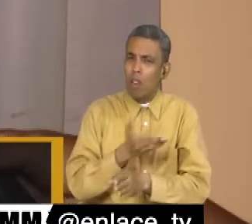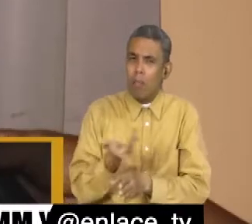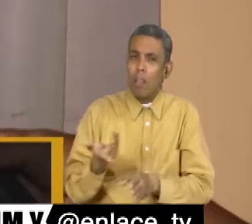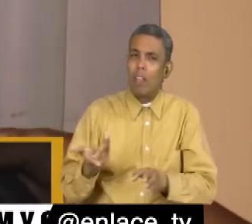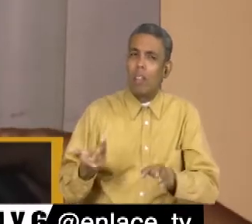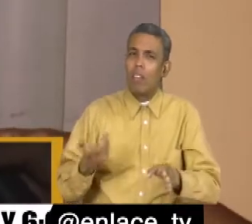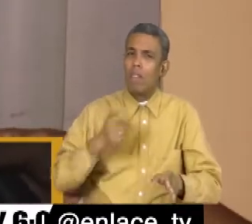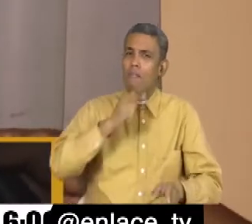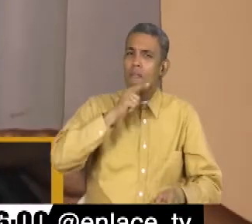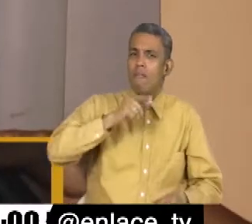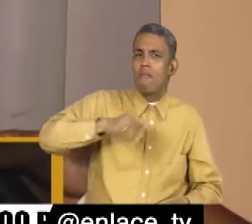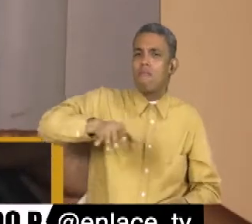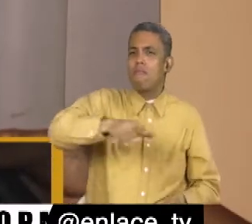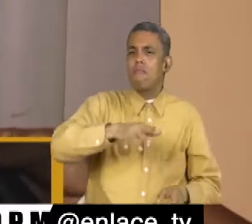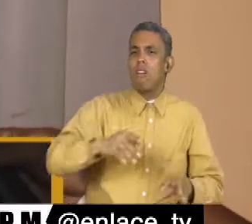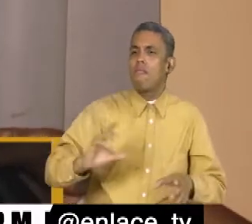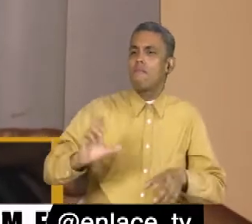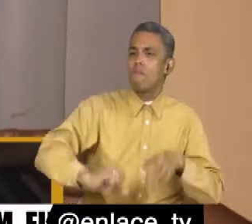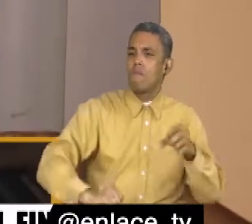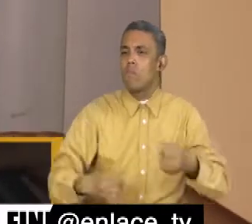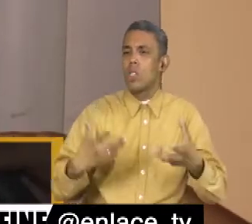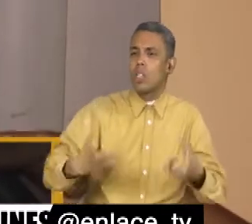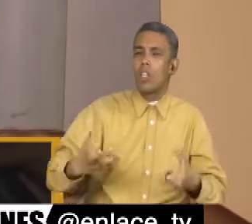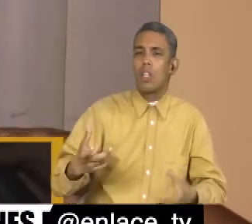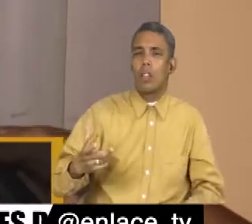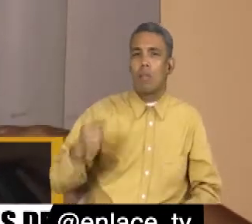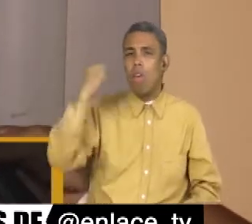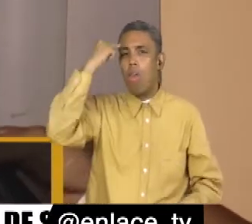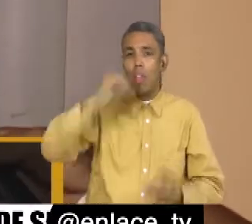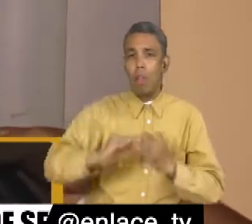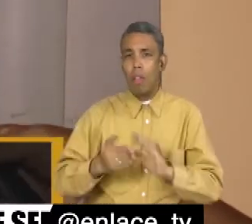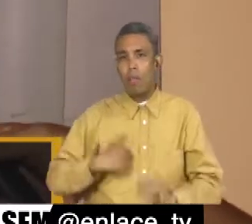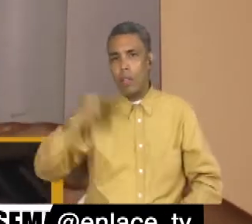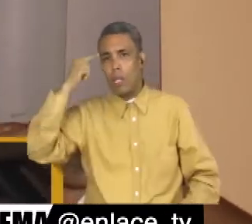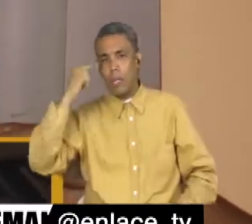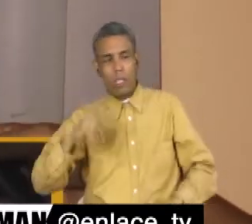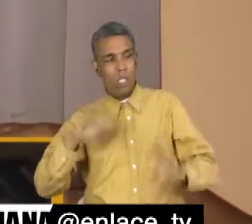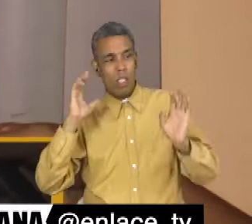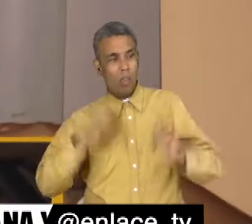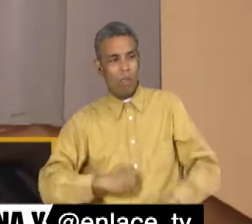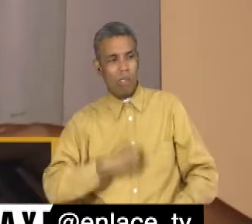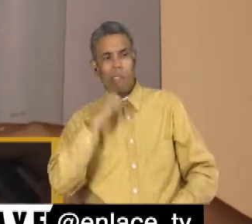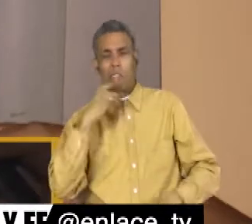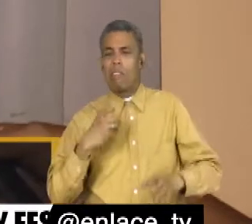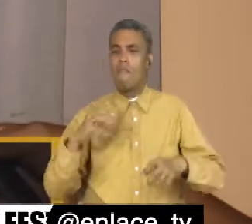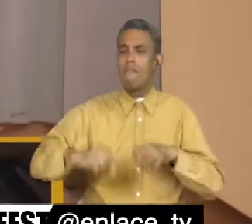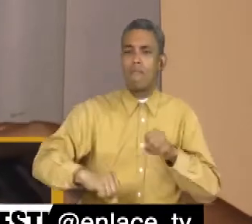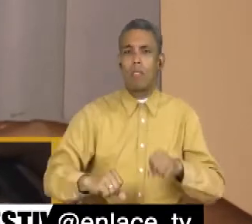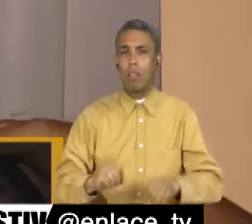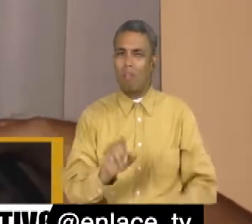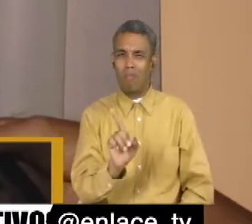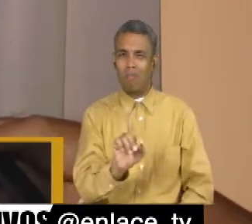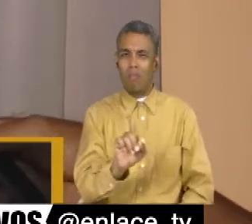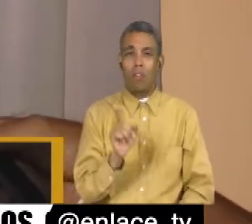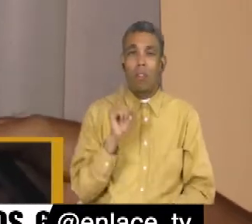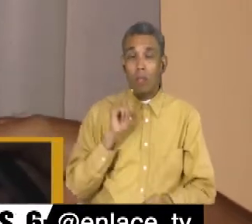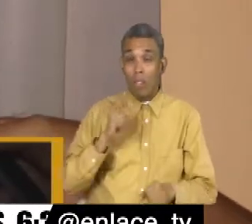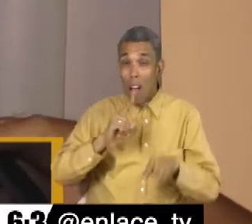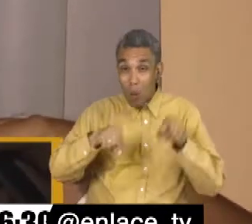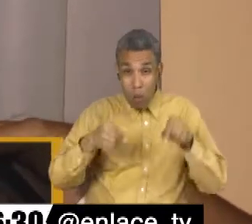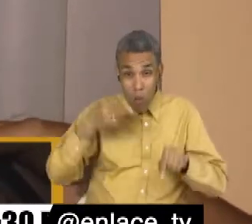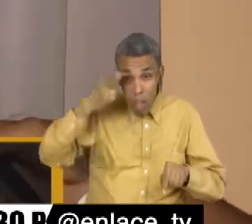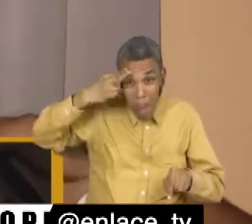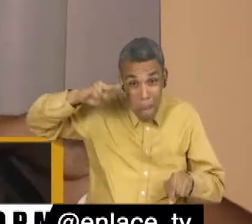Desafortunadamente tenemos una dificultad, y es que el acuerdo viene siendo interpretado y cada quien